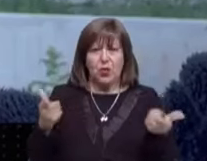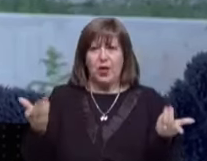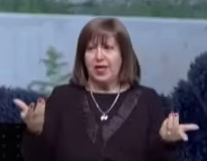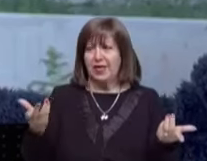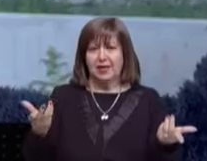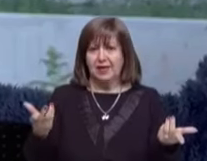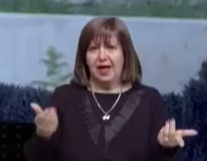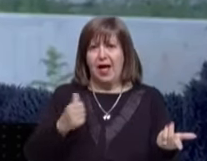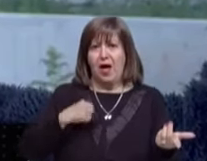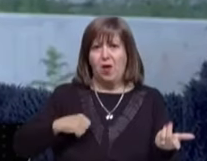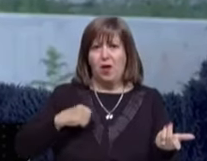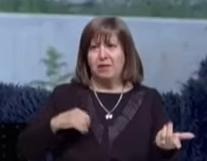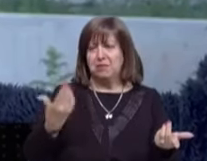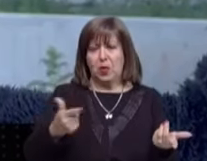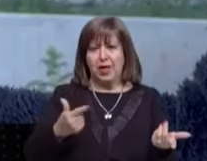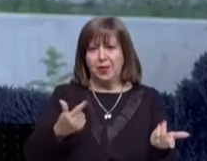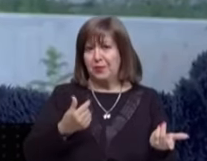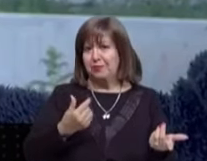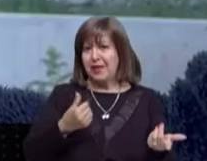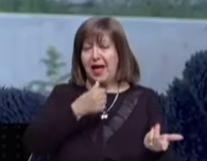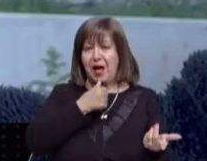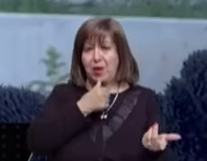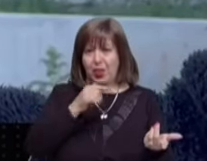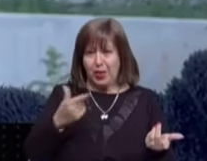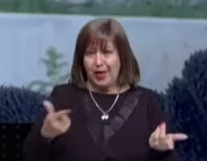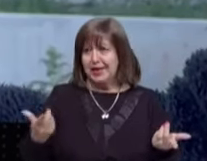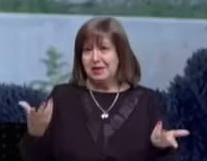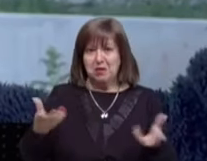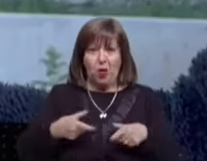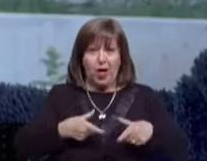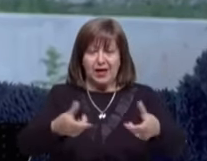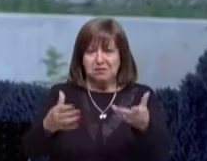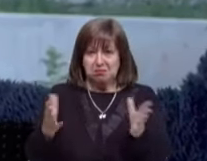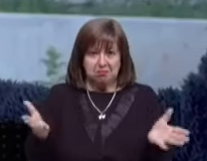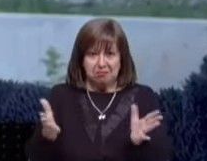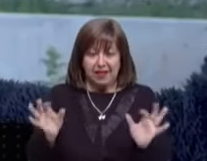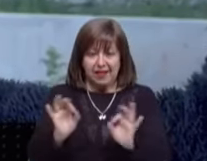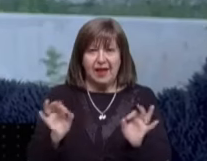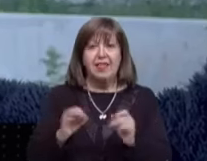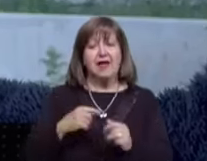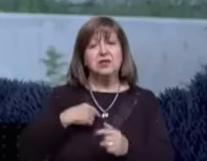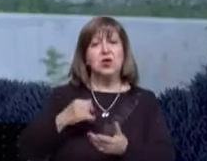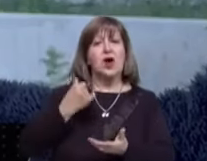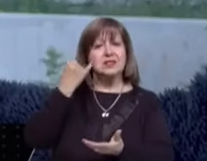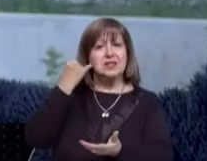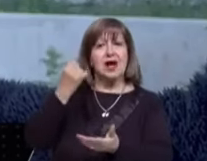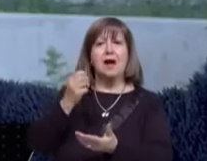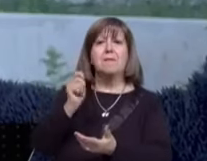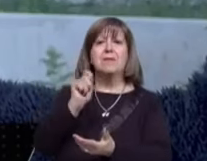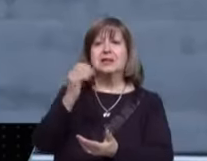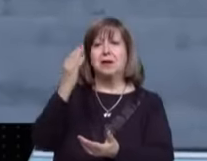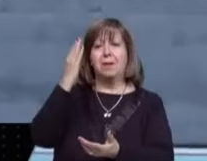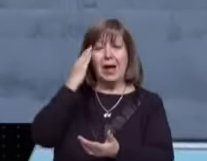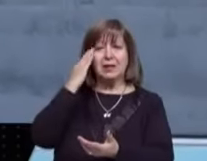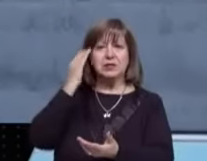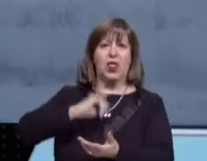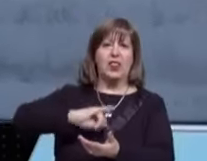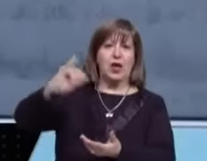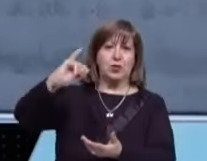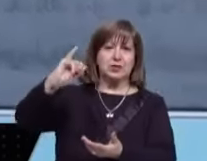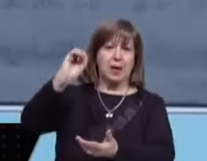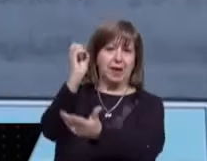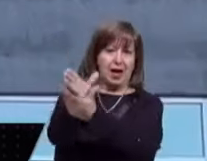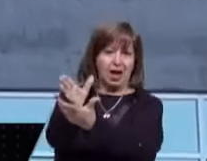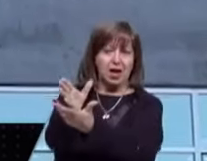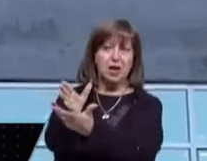ver no nos quedó otra que hacer una demanda penal que iniciamos en el en marzo de este año y bueno Y